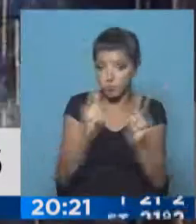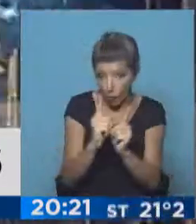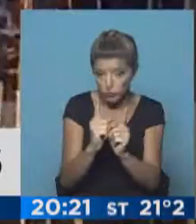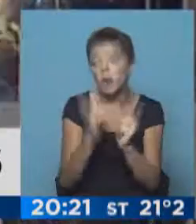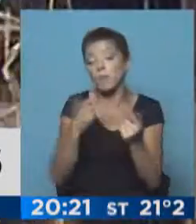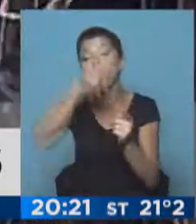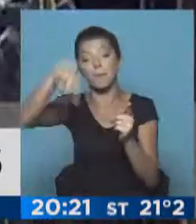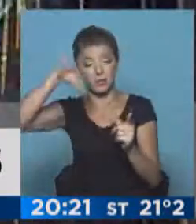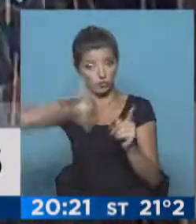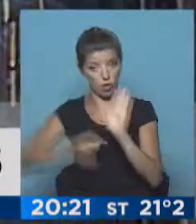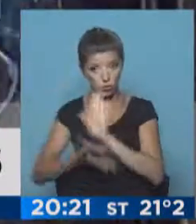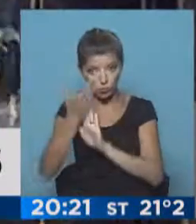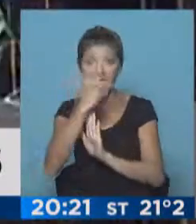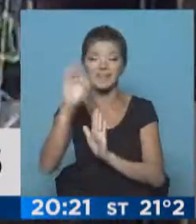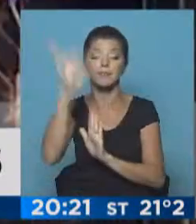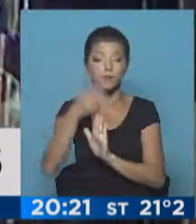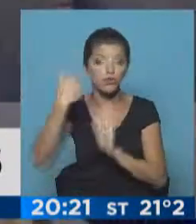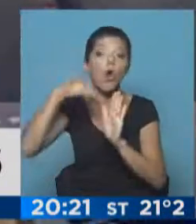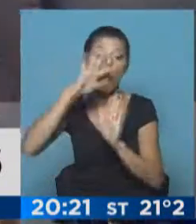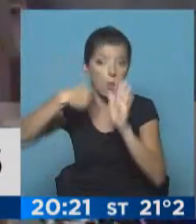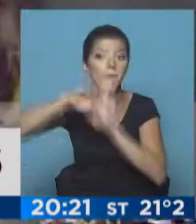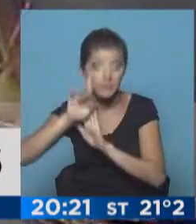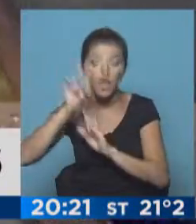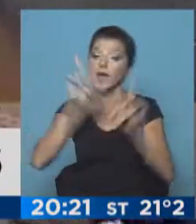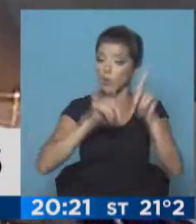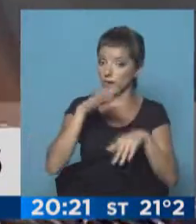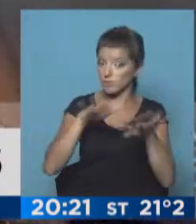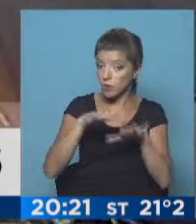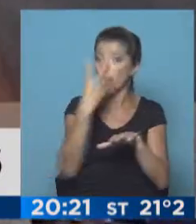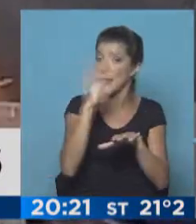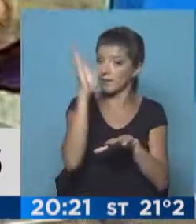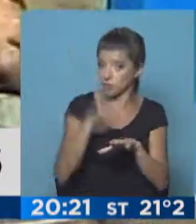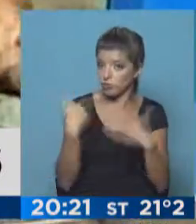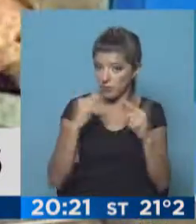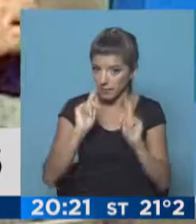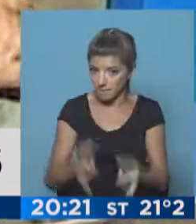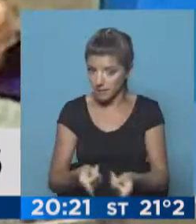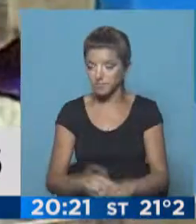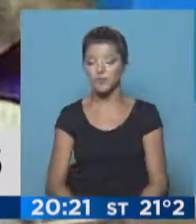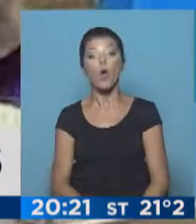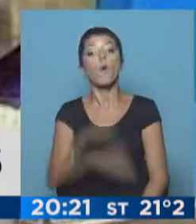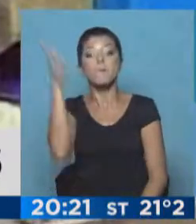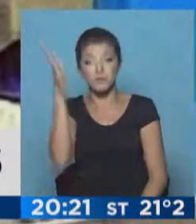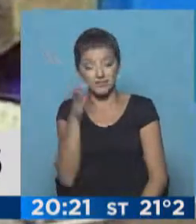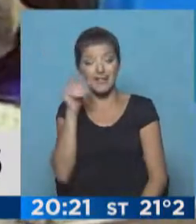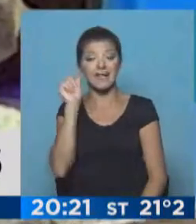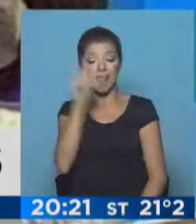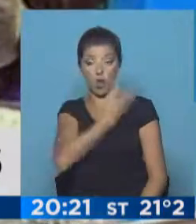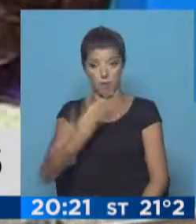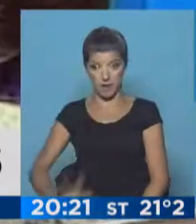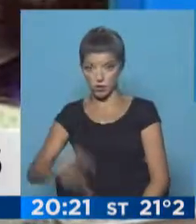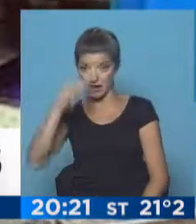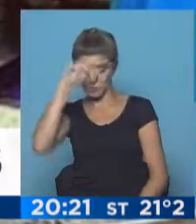suba salarial a más del 30% y en algunos casos muy cerca del 40%. Un porcentaje que desde el gobierno nacional observan